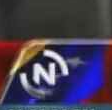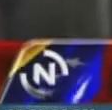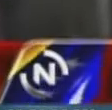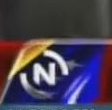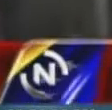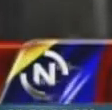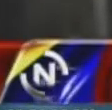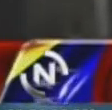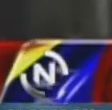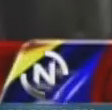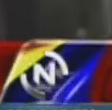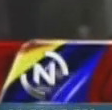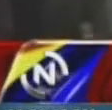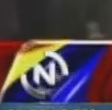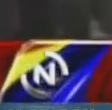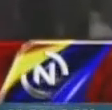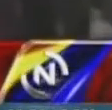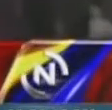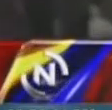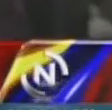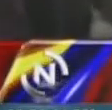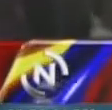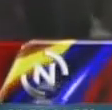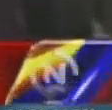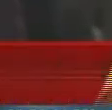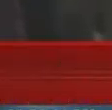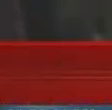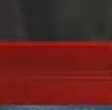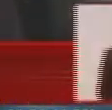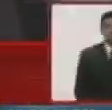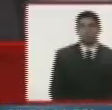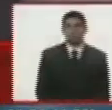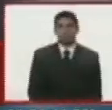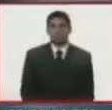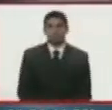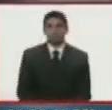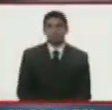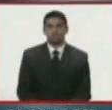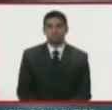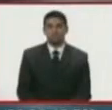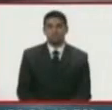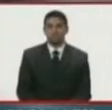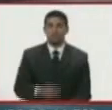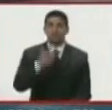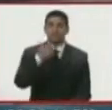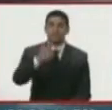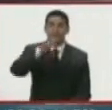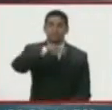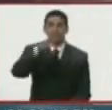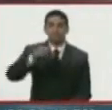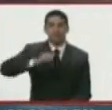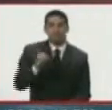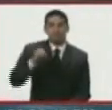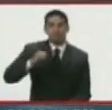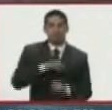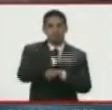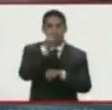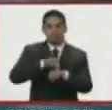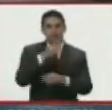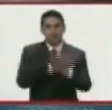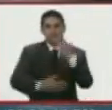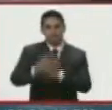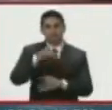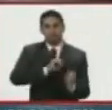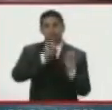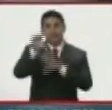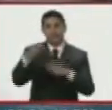hace pocos momentos tres funcionarios de la Policía Nacional Bolivariana resultaron heridos. Uno de ellos resultó muerto y lo